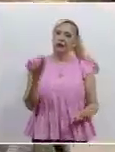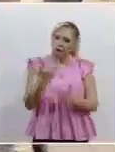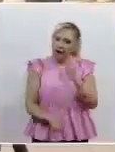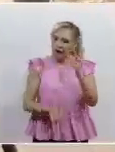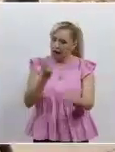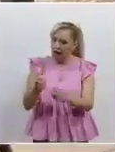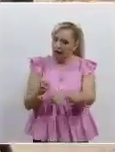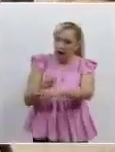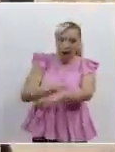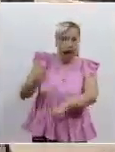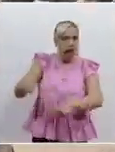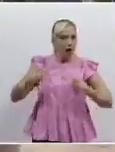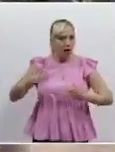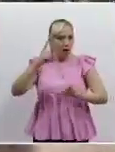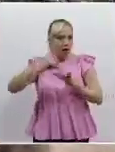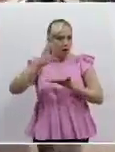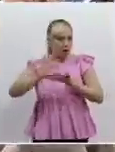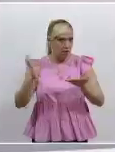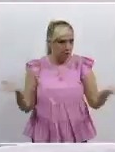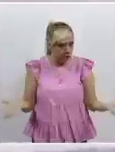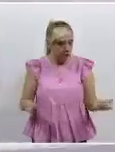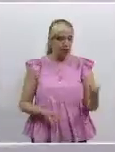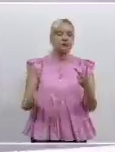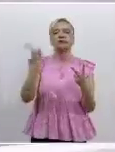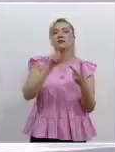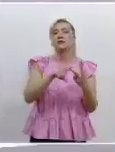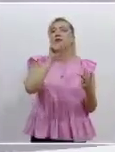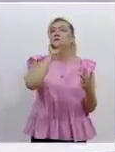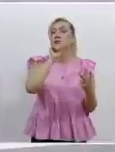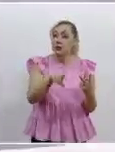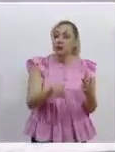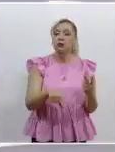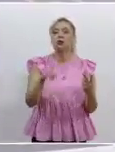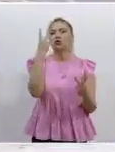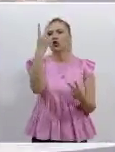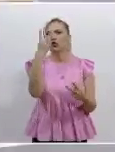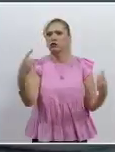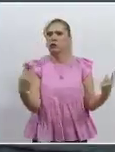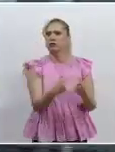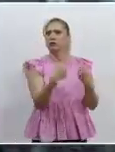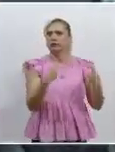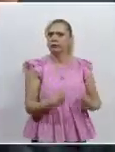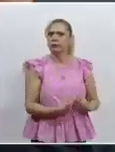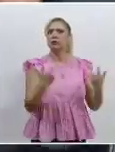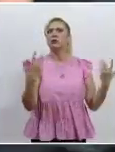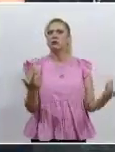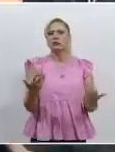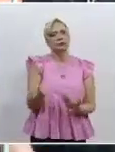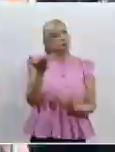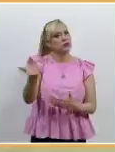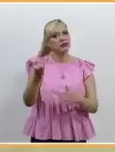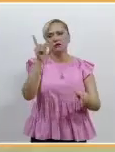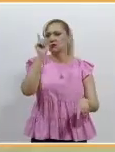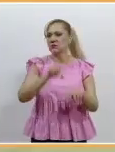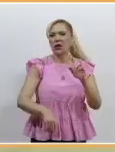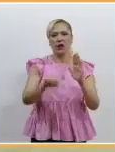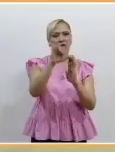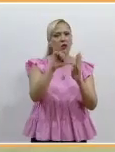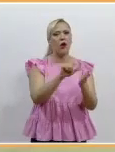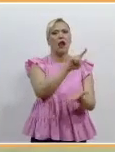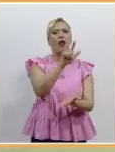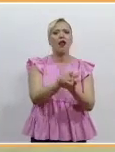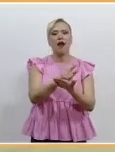consulta previa a personas con discapacidad. Además, tiene previsto resolver 2 acciones más en las que se pide invalidar artículos de la